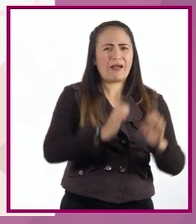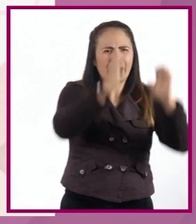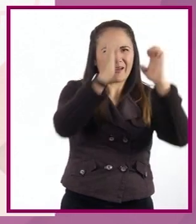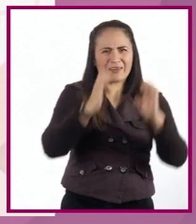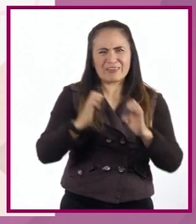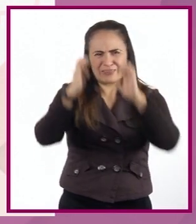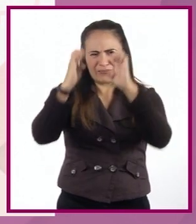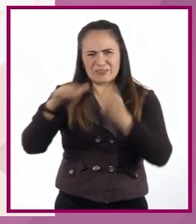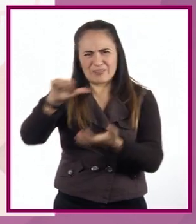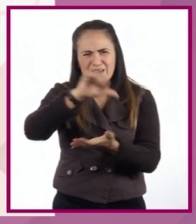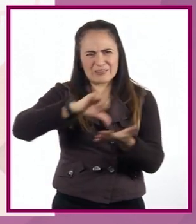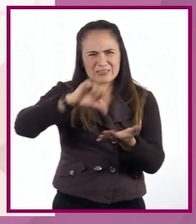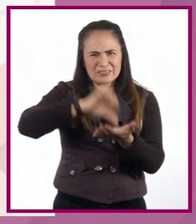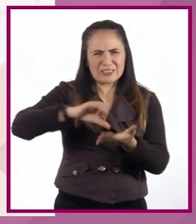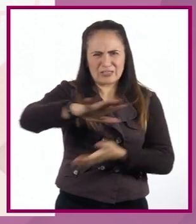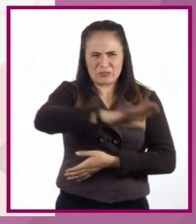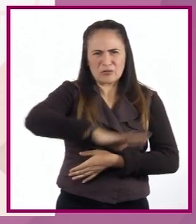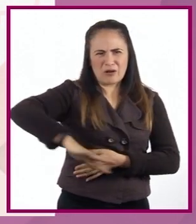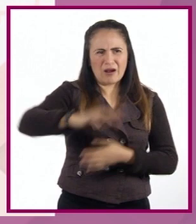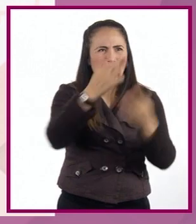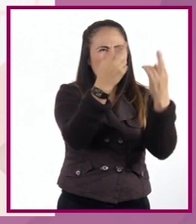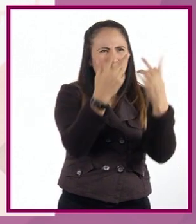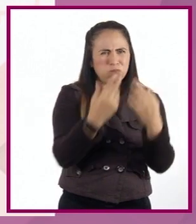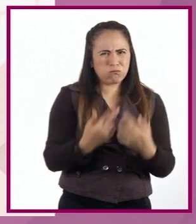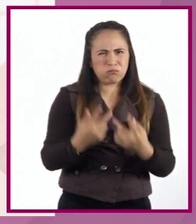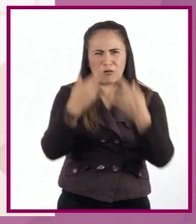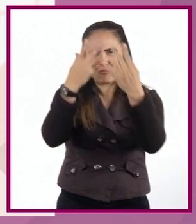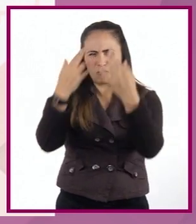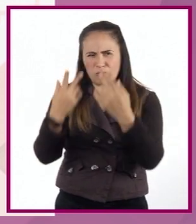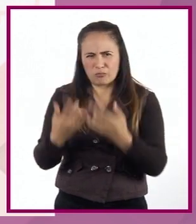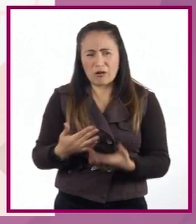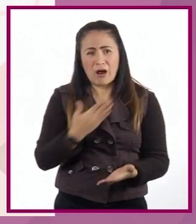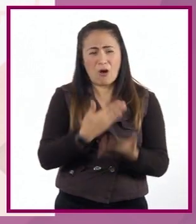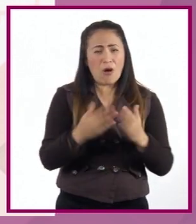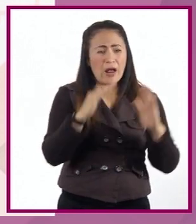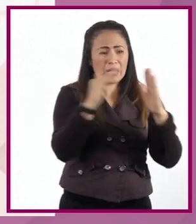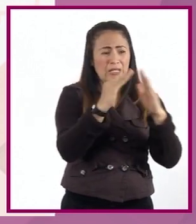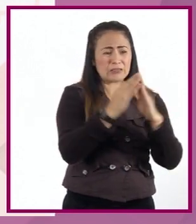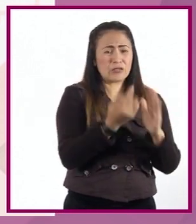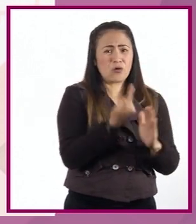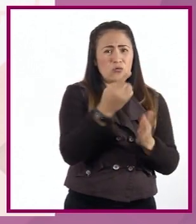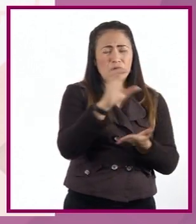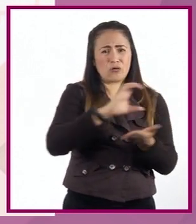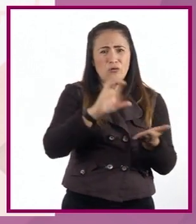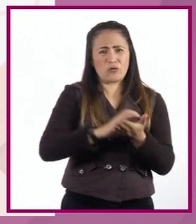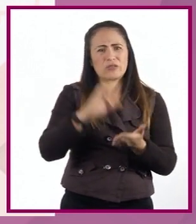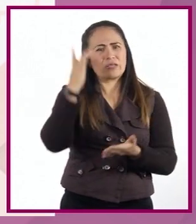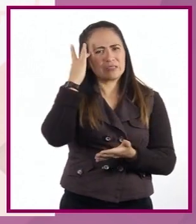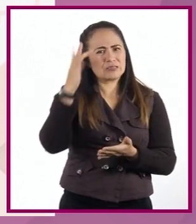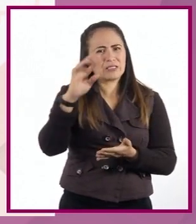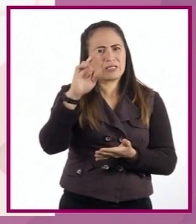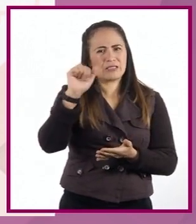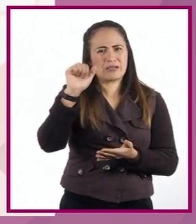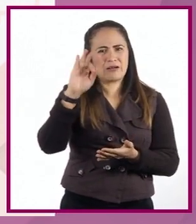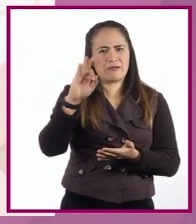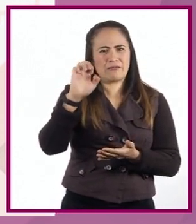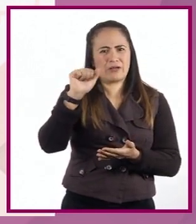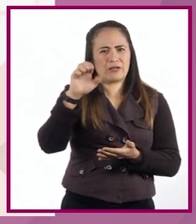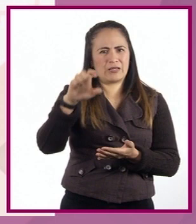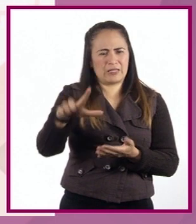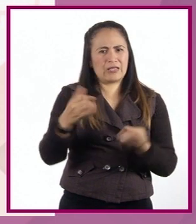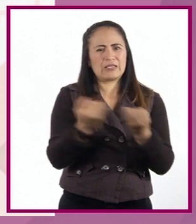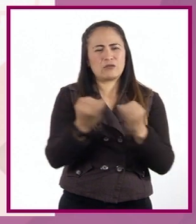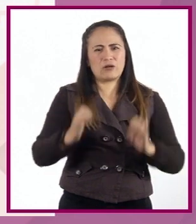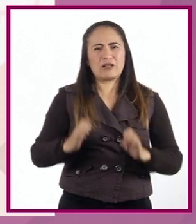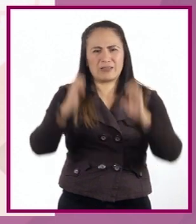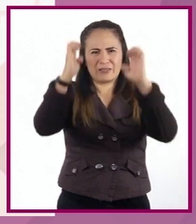del centro. Hasta el momento, se sabe que una casa cayó en la colonia San Rafael y un edificio colapsó en